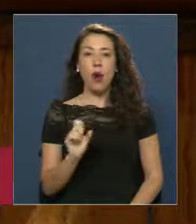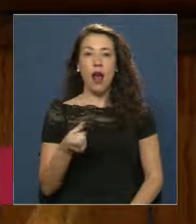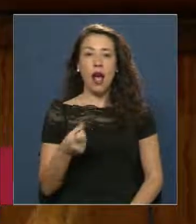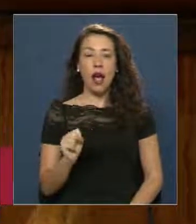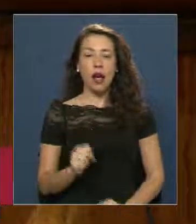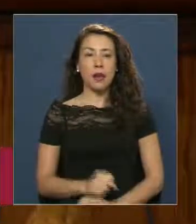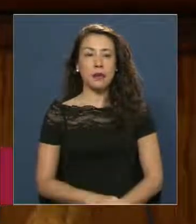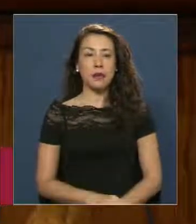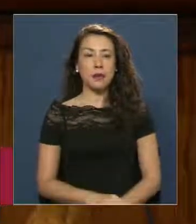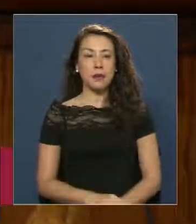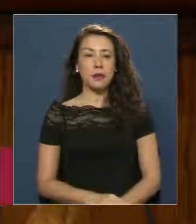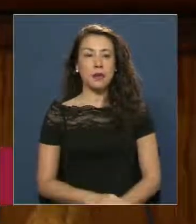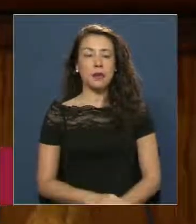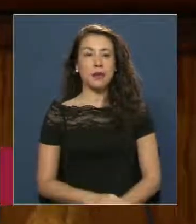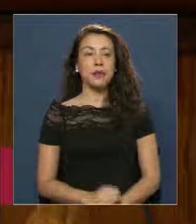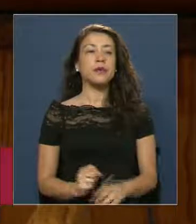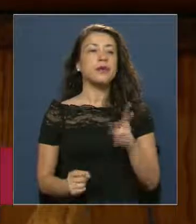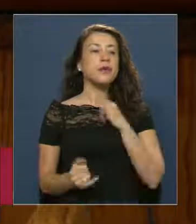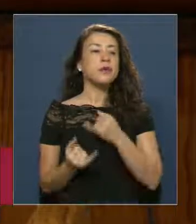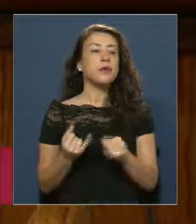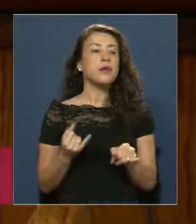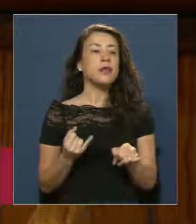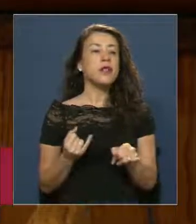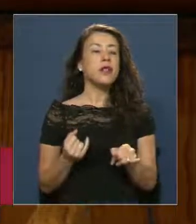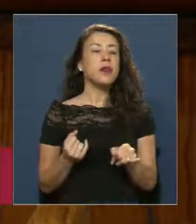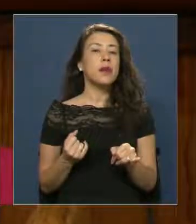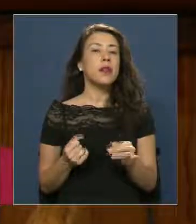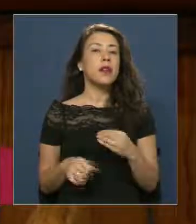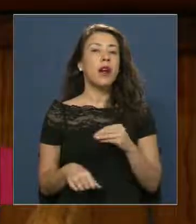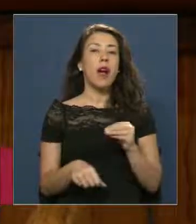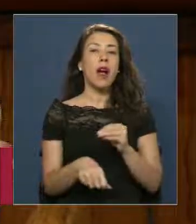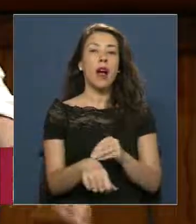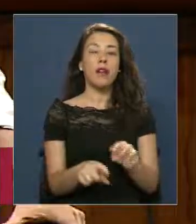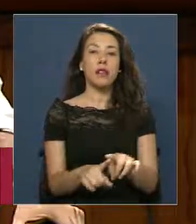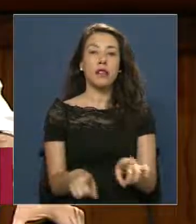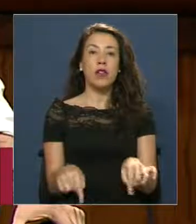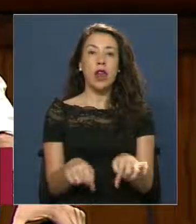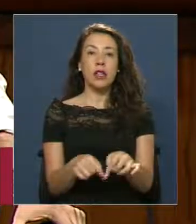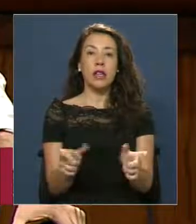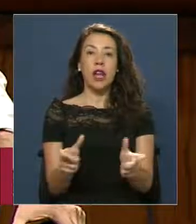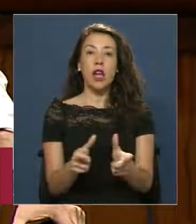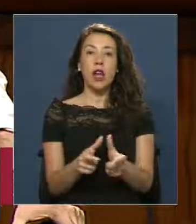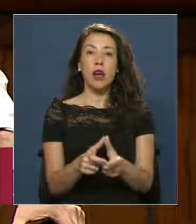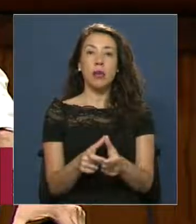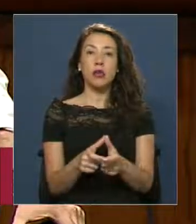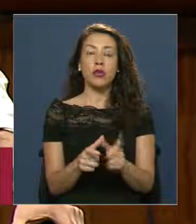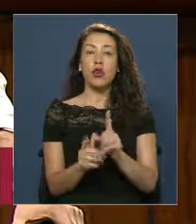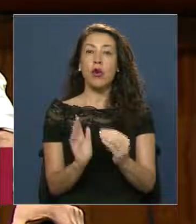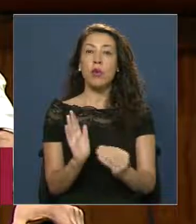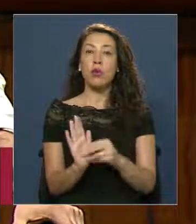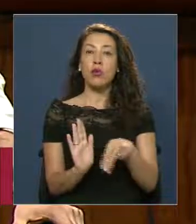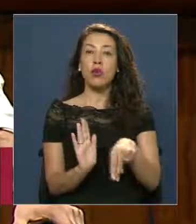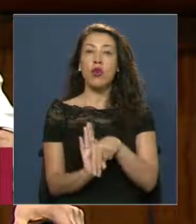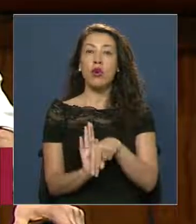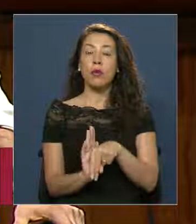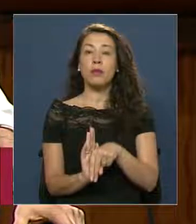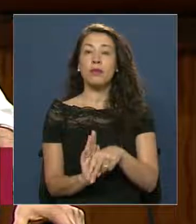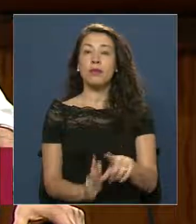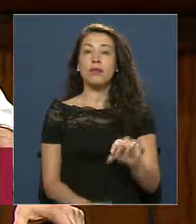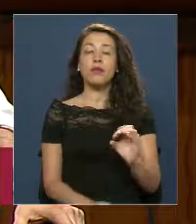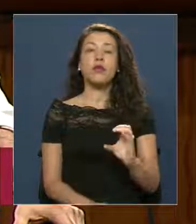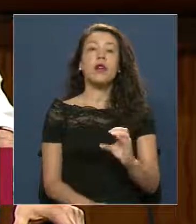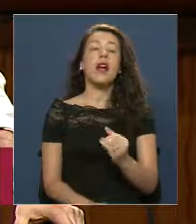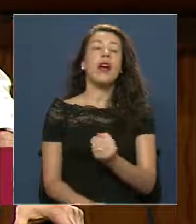don Francisco. Finalmente, me permito hacer presente a esta sala que la Comisión no calificó como normas de carácter orgánico o de